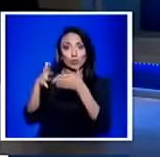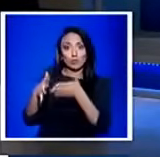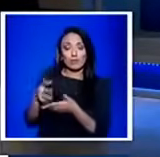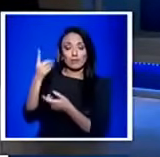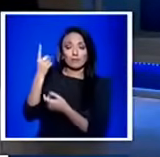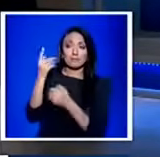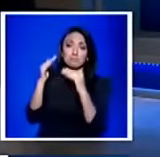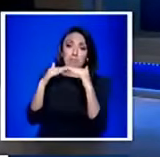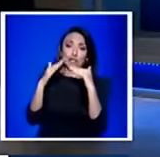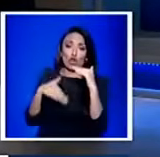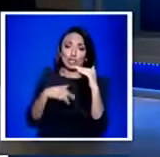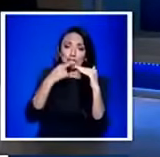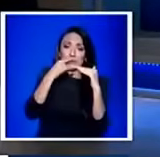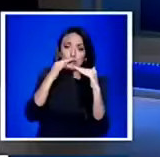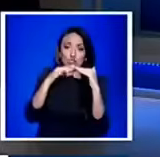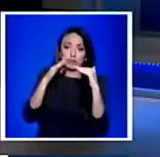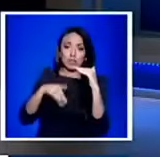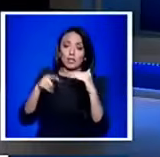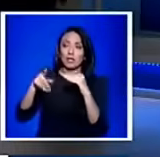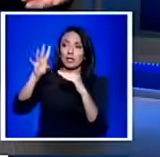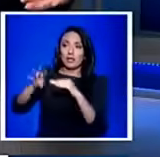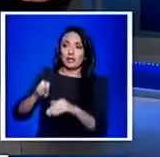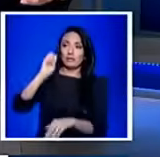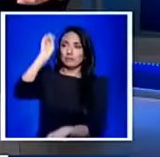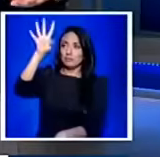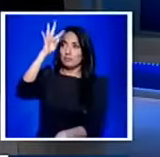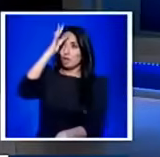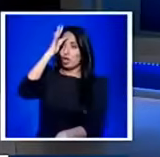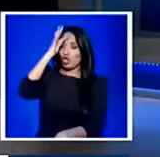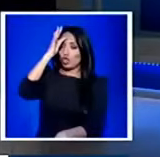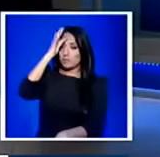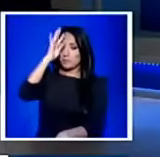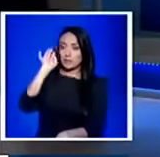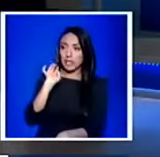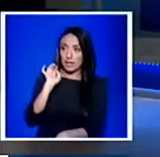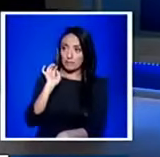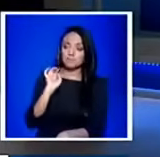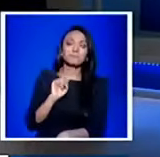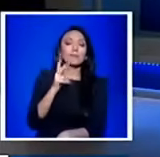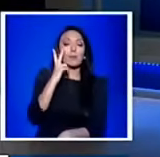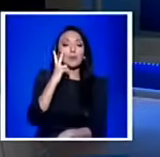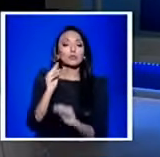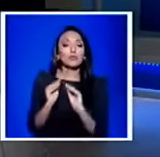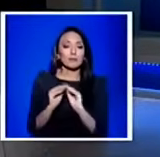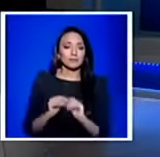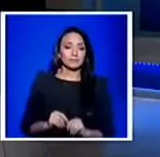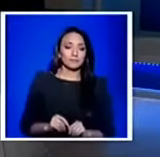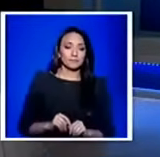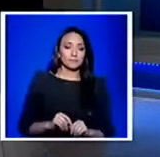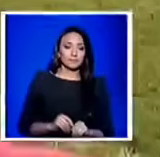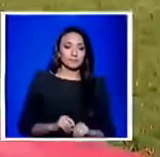menores de edad por supuesto, tuvieron que ser llevados a casas de salud tras lo ocurrido. Alex Ceballos con el informe.